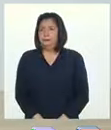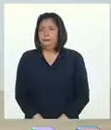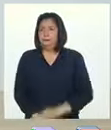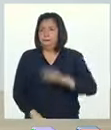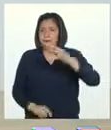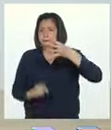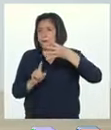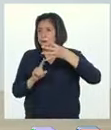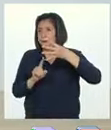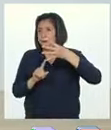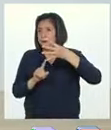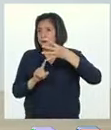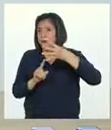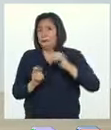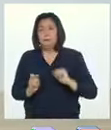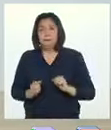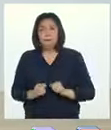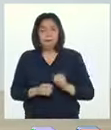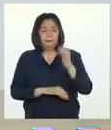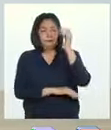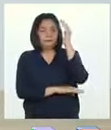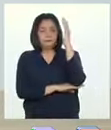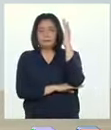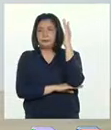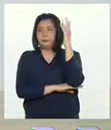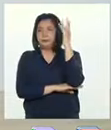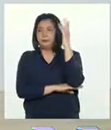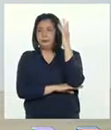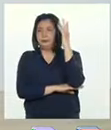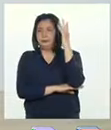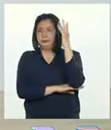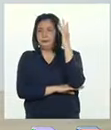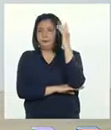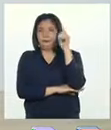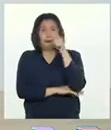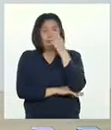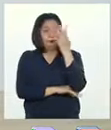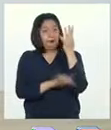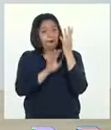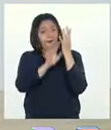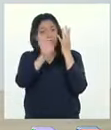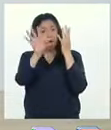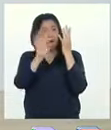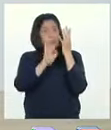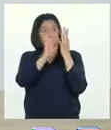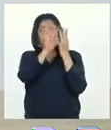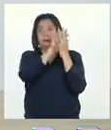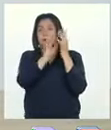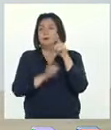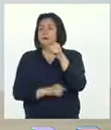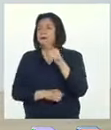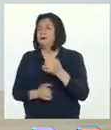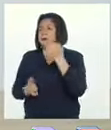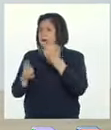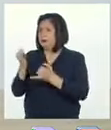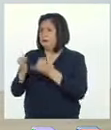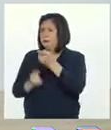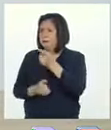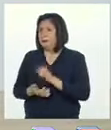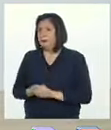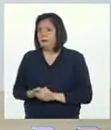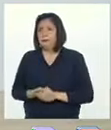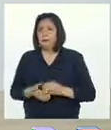La cuarta, posición del árbol. Esas ramas súper grandes. Y la última,